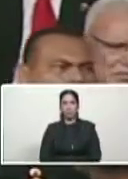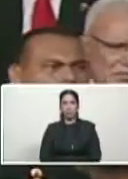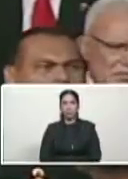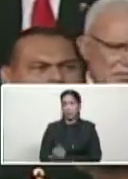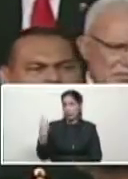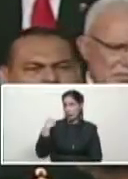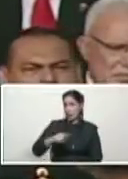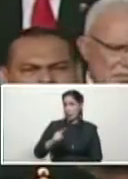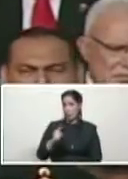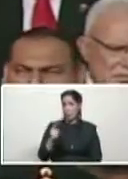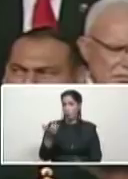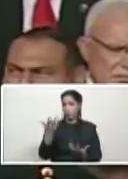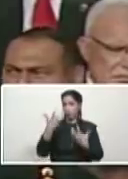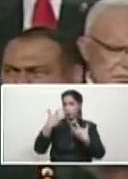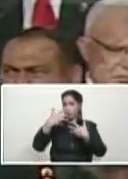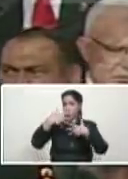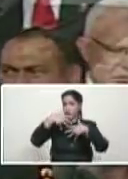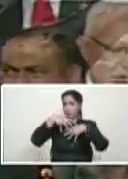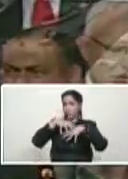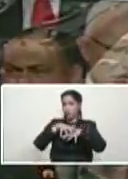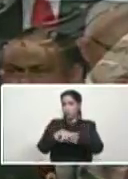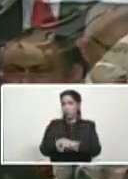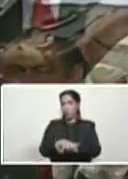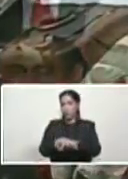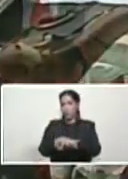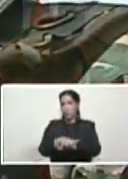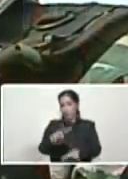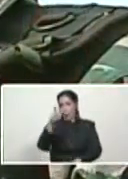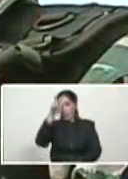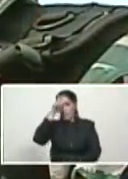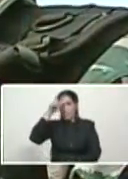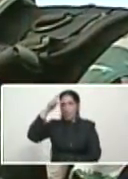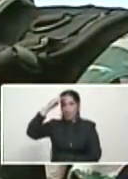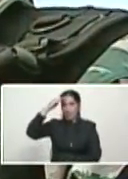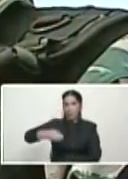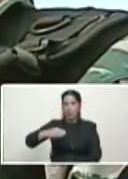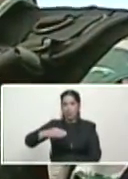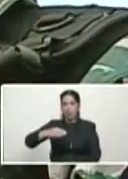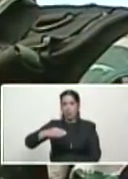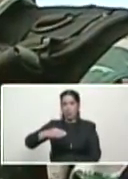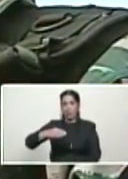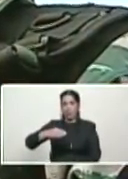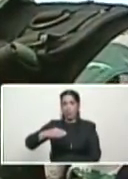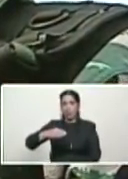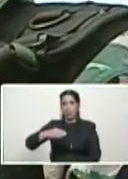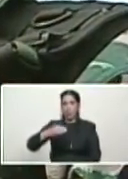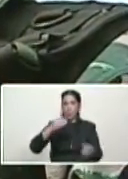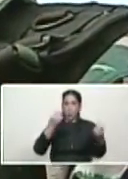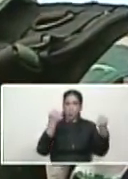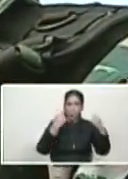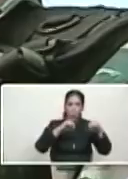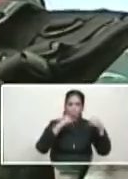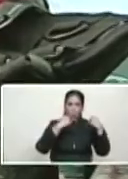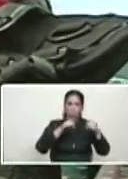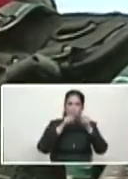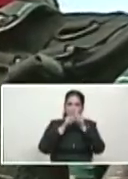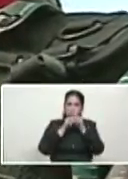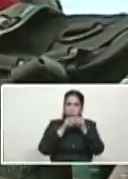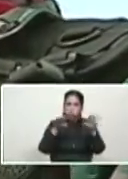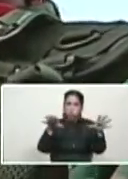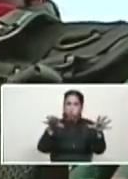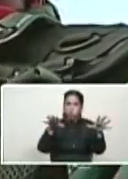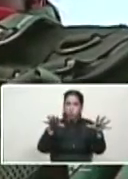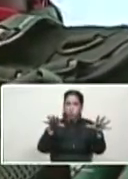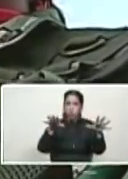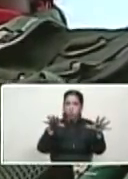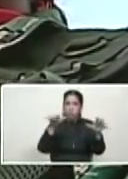Tenemos que integrar la Milicia Nacional Bolivariana en su entrenamiento, en su despliegue, a